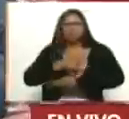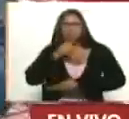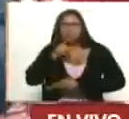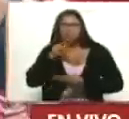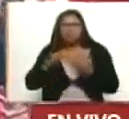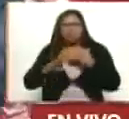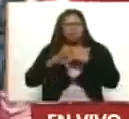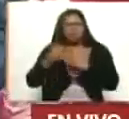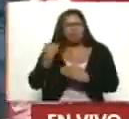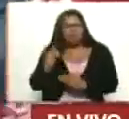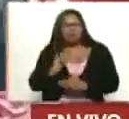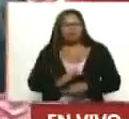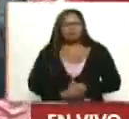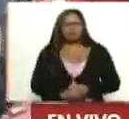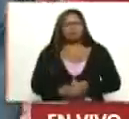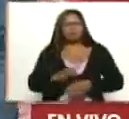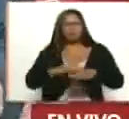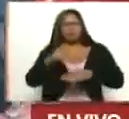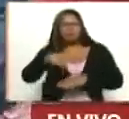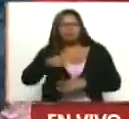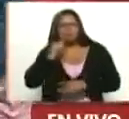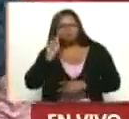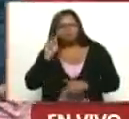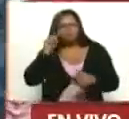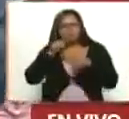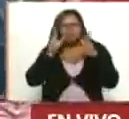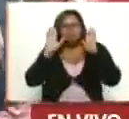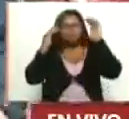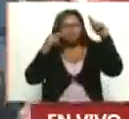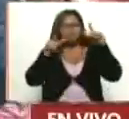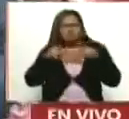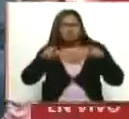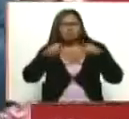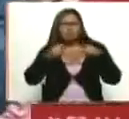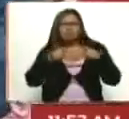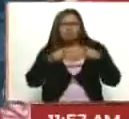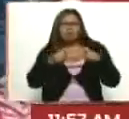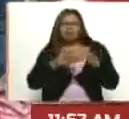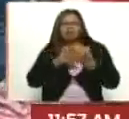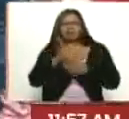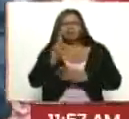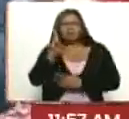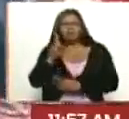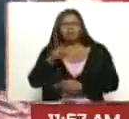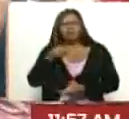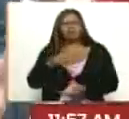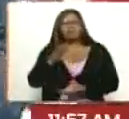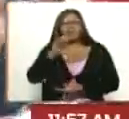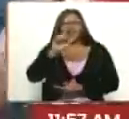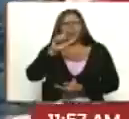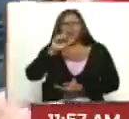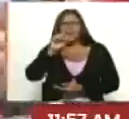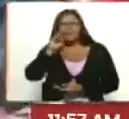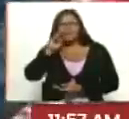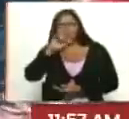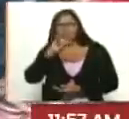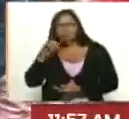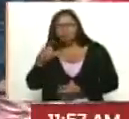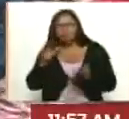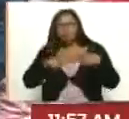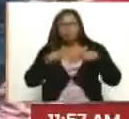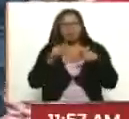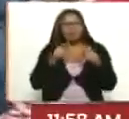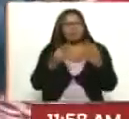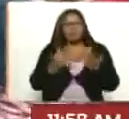el bloqueo. Pues hoy se concentra también en la carrera 1 de Calabozo para también elevar